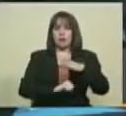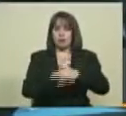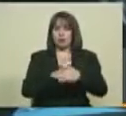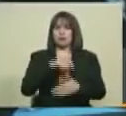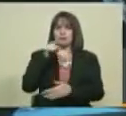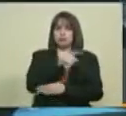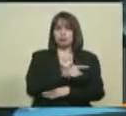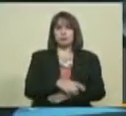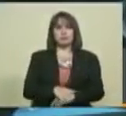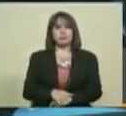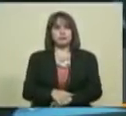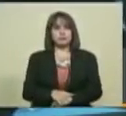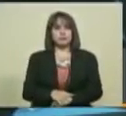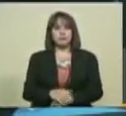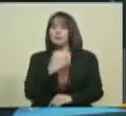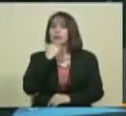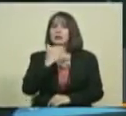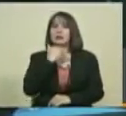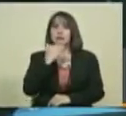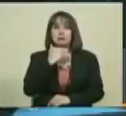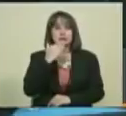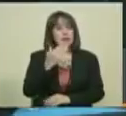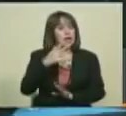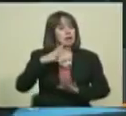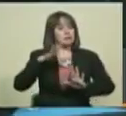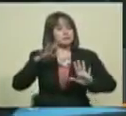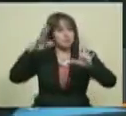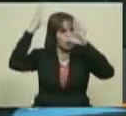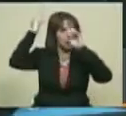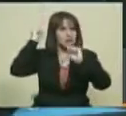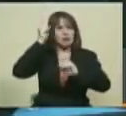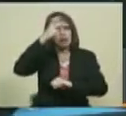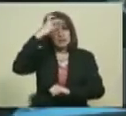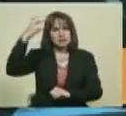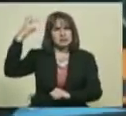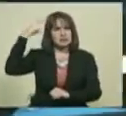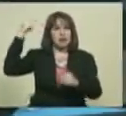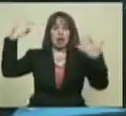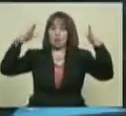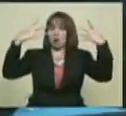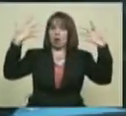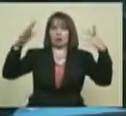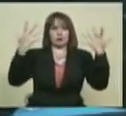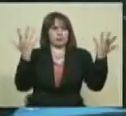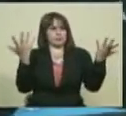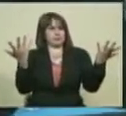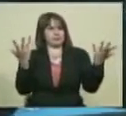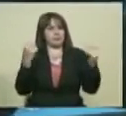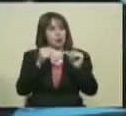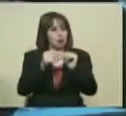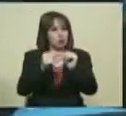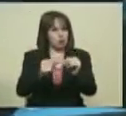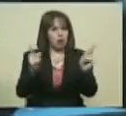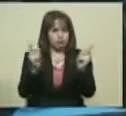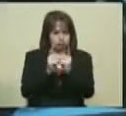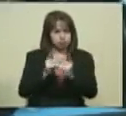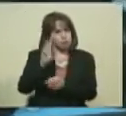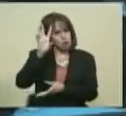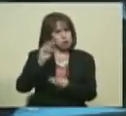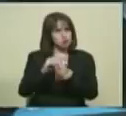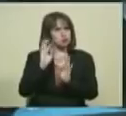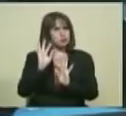son las cosas, quizá estaba allí el canciller Ampuero también aplaudiendo. Déjenme continuar para ser más breve. No